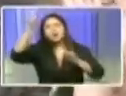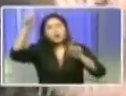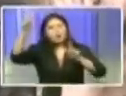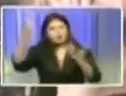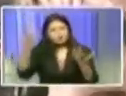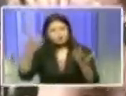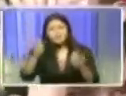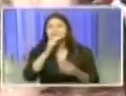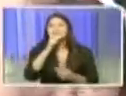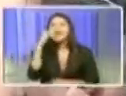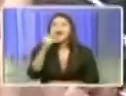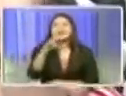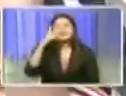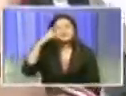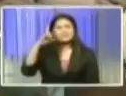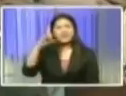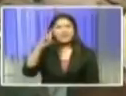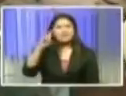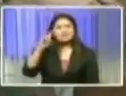¿Quiénes tienen Instagram?